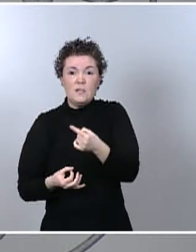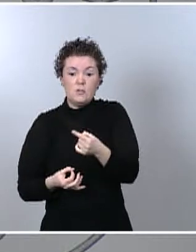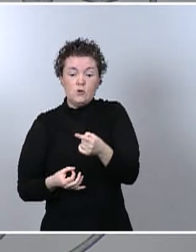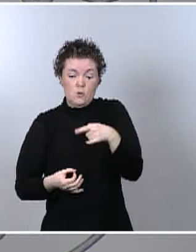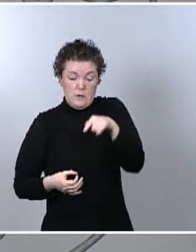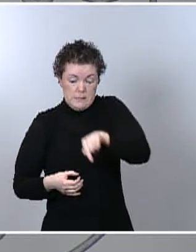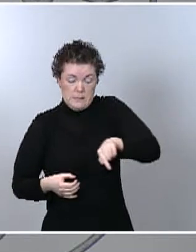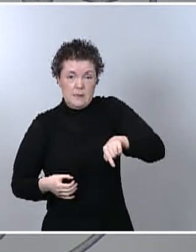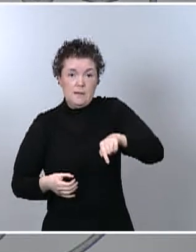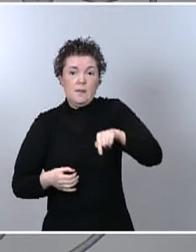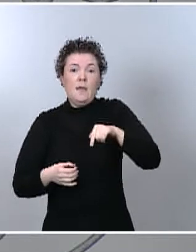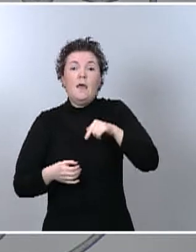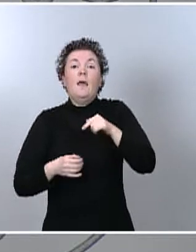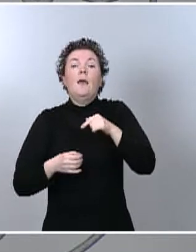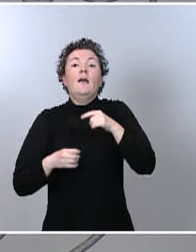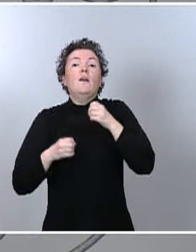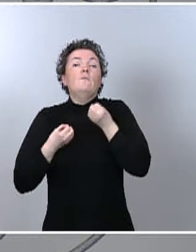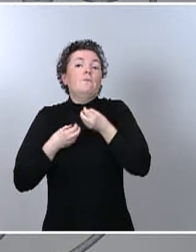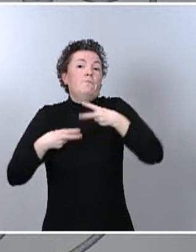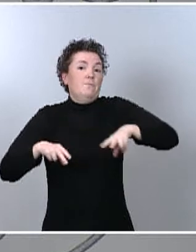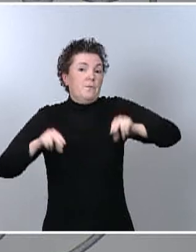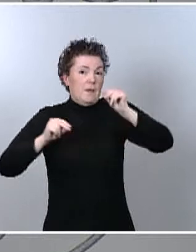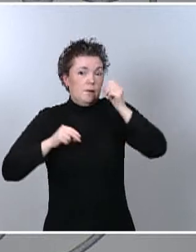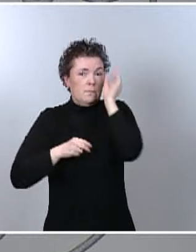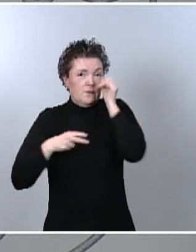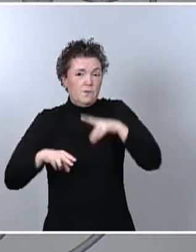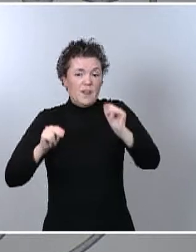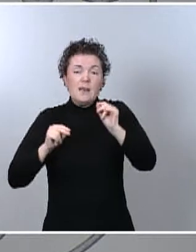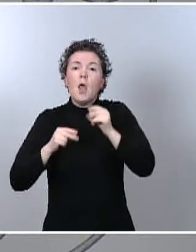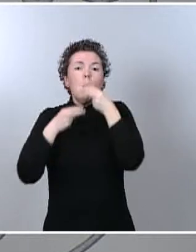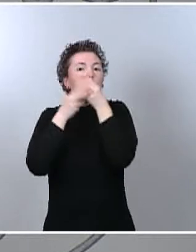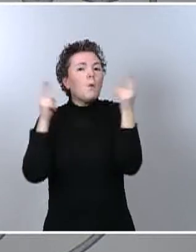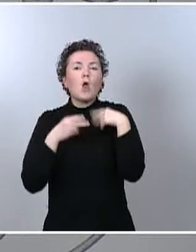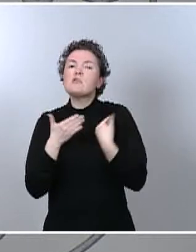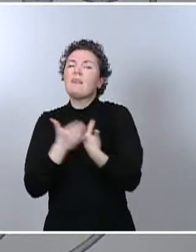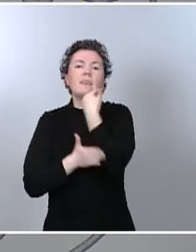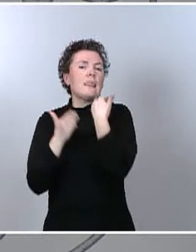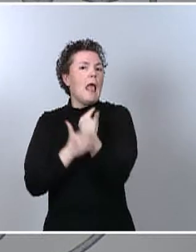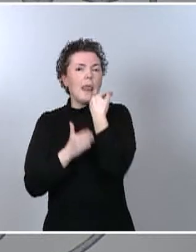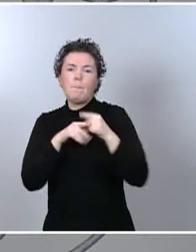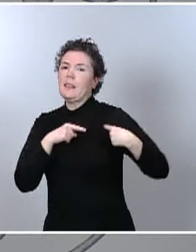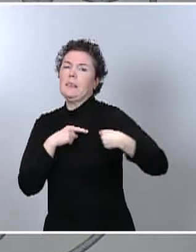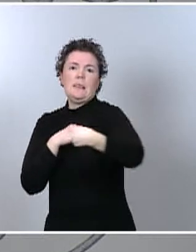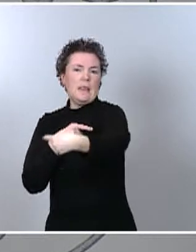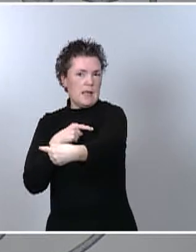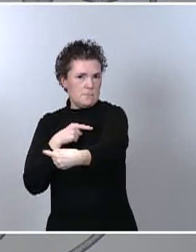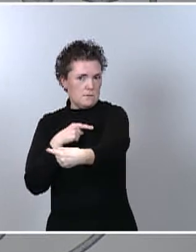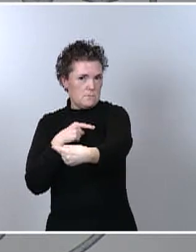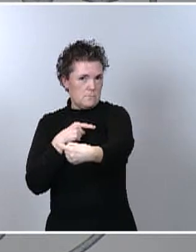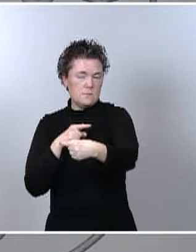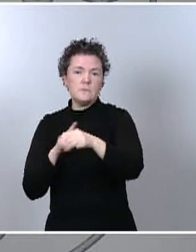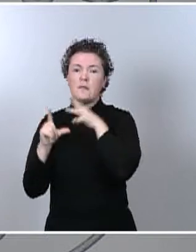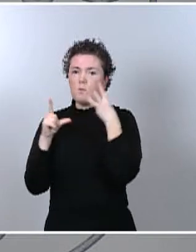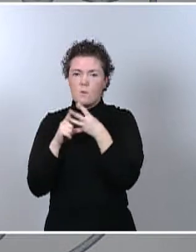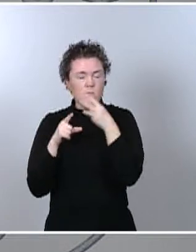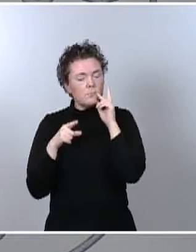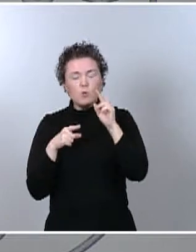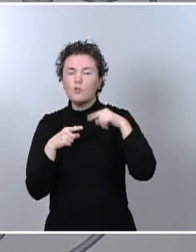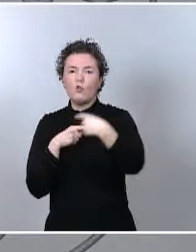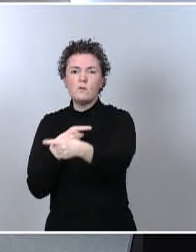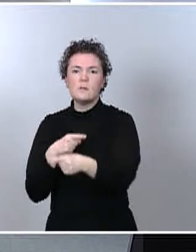van a ser públicos diariamente, de la misma forma que hacemos públicos los datos de la evolución de la pandemia. Lorenzo Díaz,